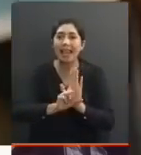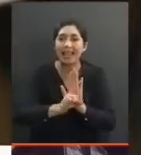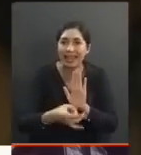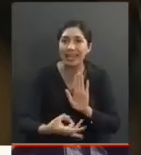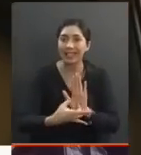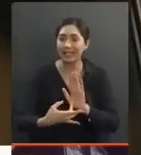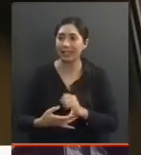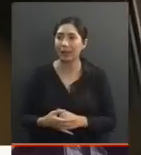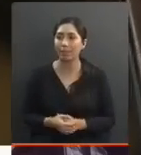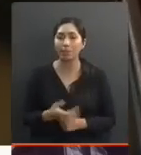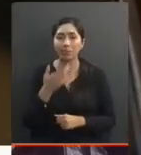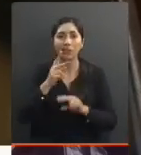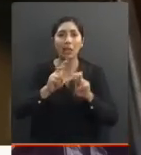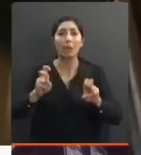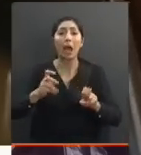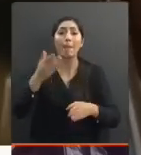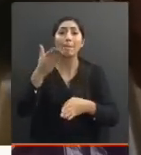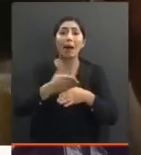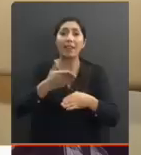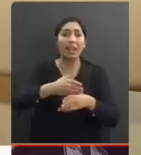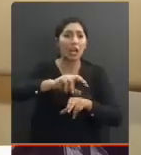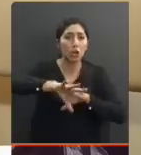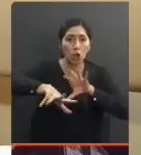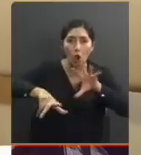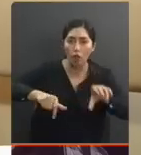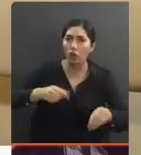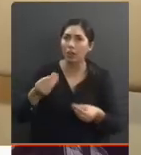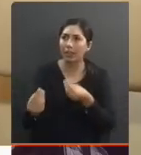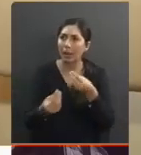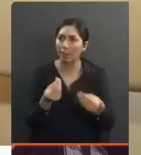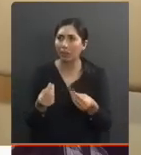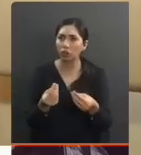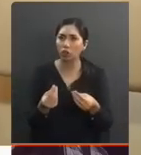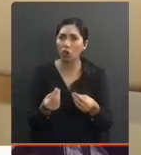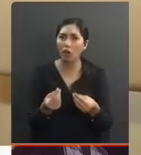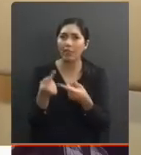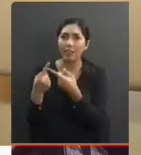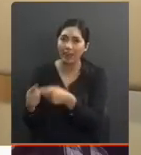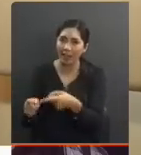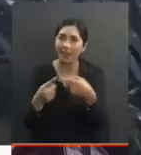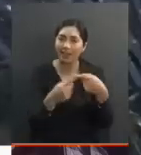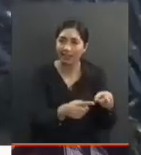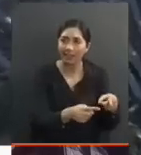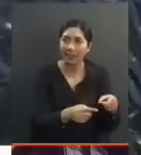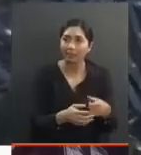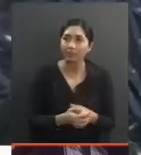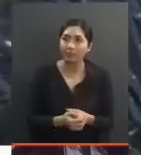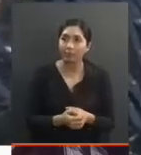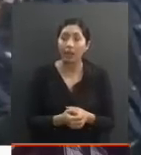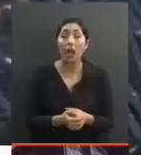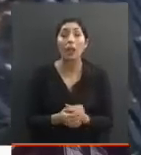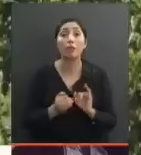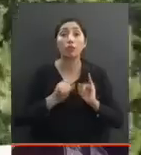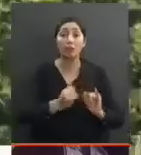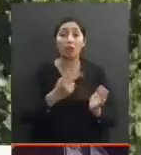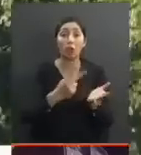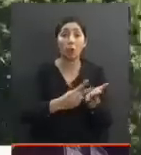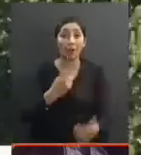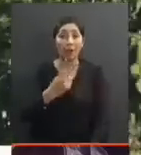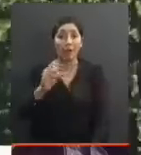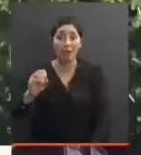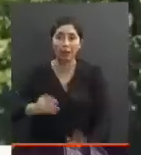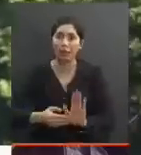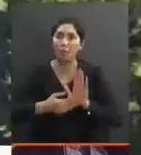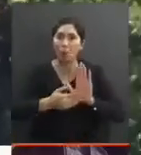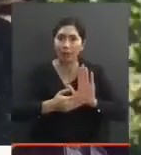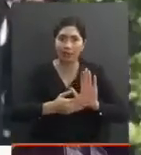Robo de Madera se desglosa qué pasó en las causas por este delito. Datos de 2020 que dan cuenta de un escenario que a la